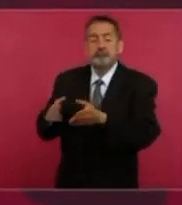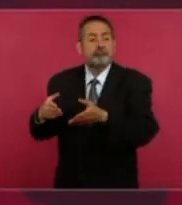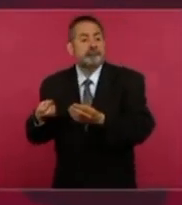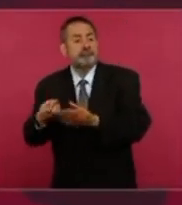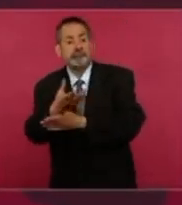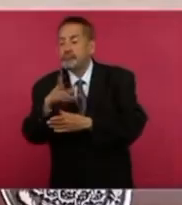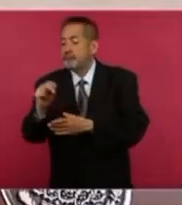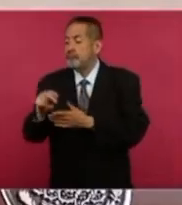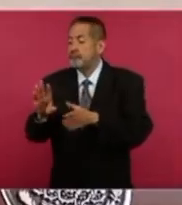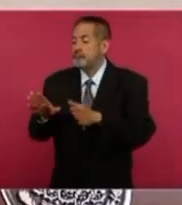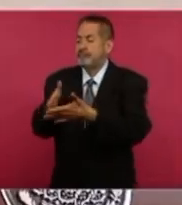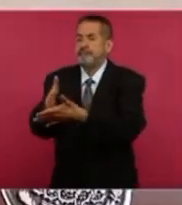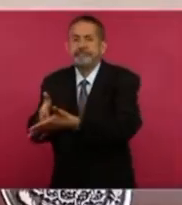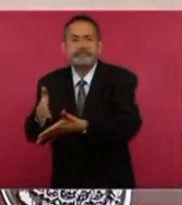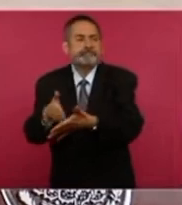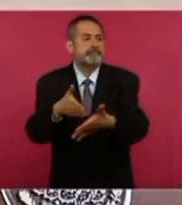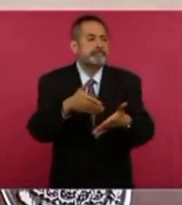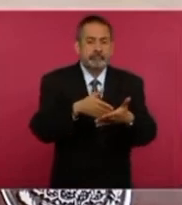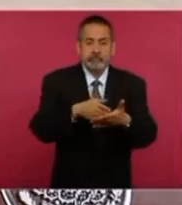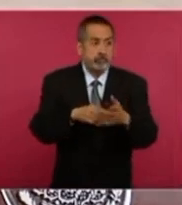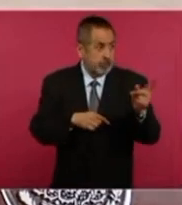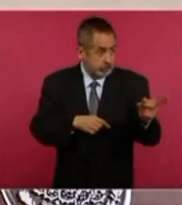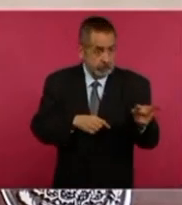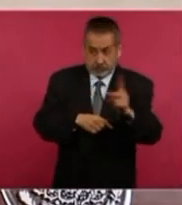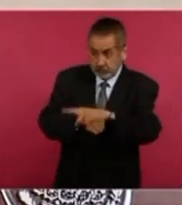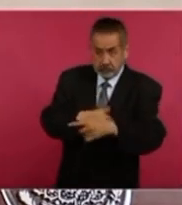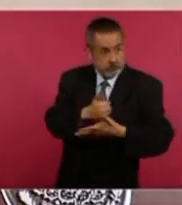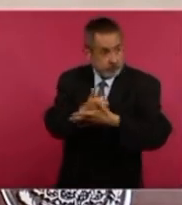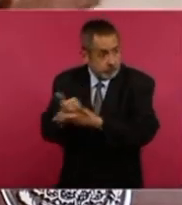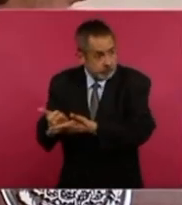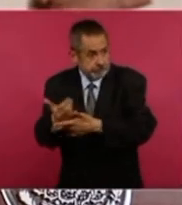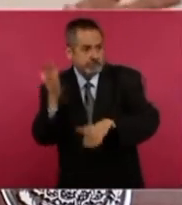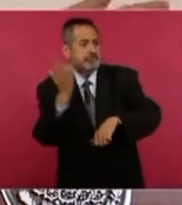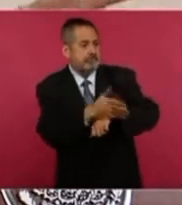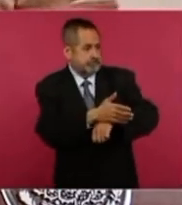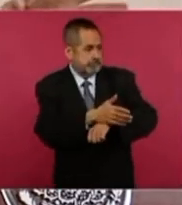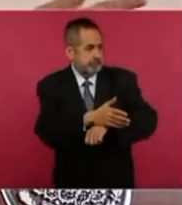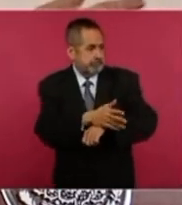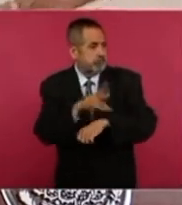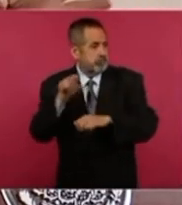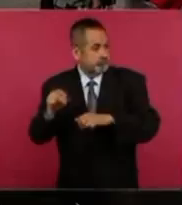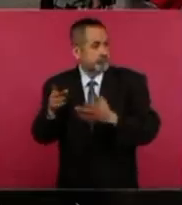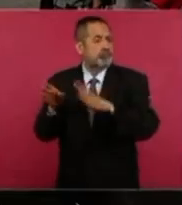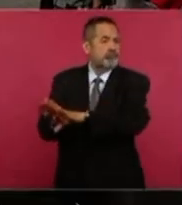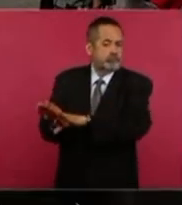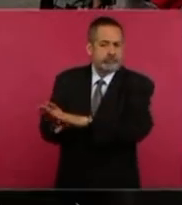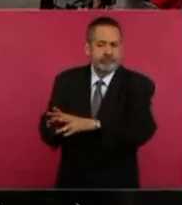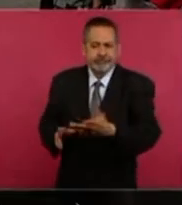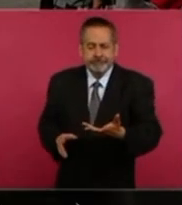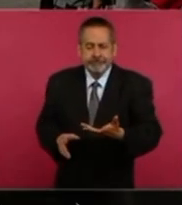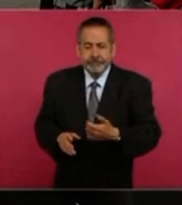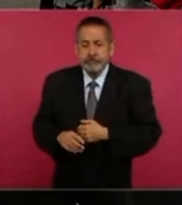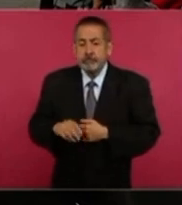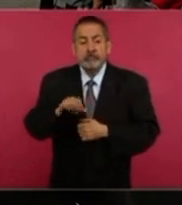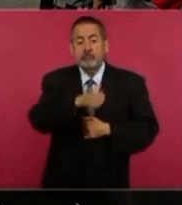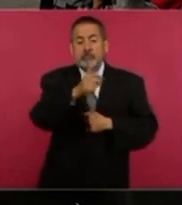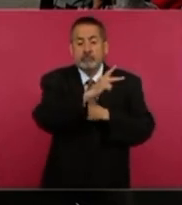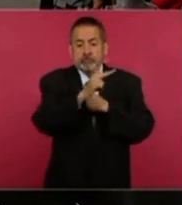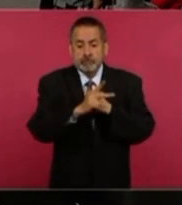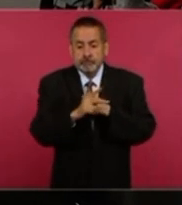se castigue a quien quiera ayudarlos, el que no puedan llevar a cabo relaciones comerciales con ningún